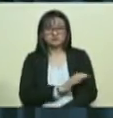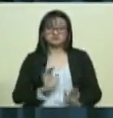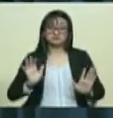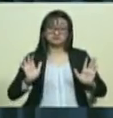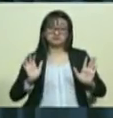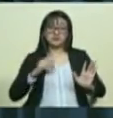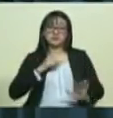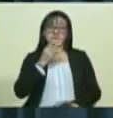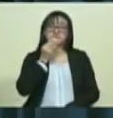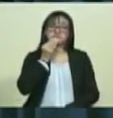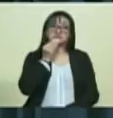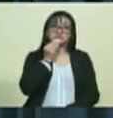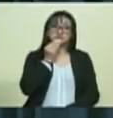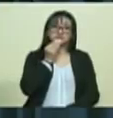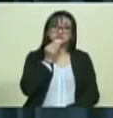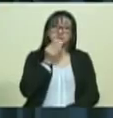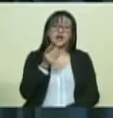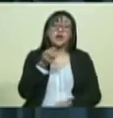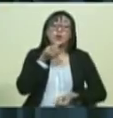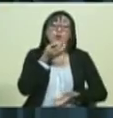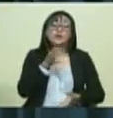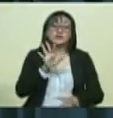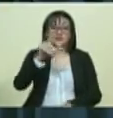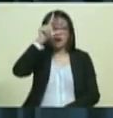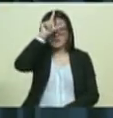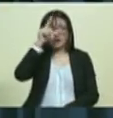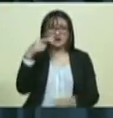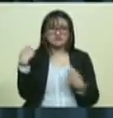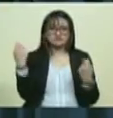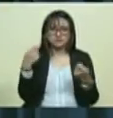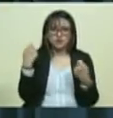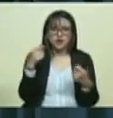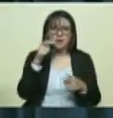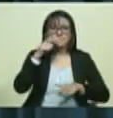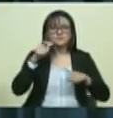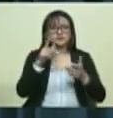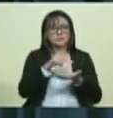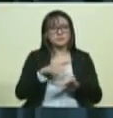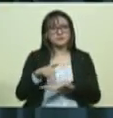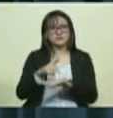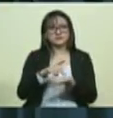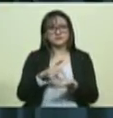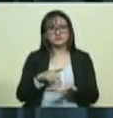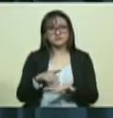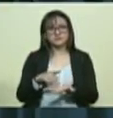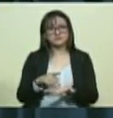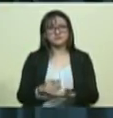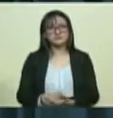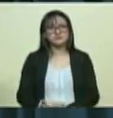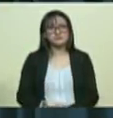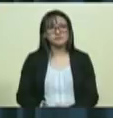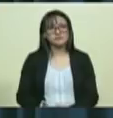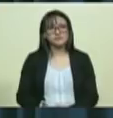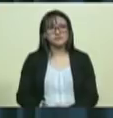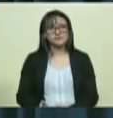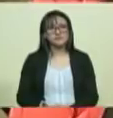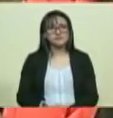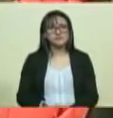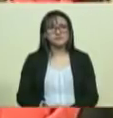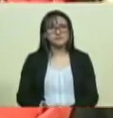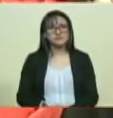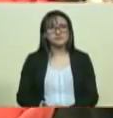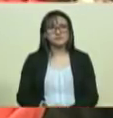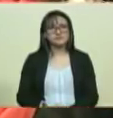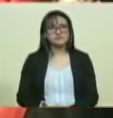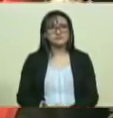así es como cuentan en alemania quizás en su medio de comunicación a las personas que participan en el tiempo